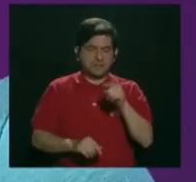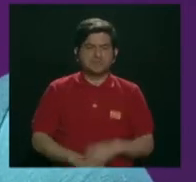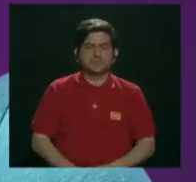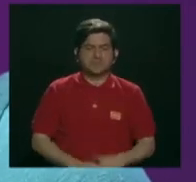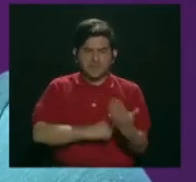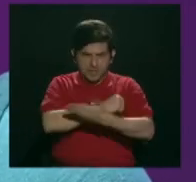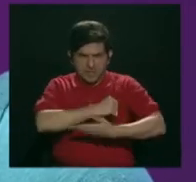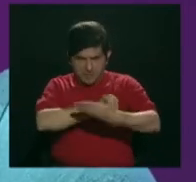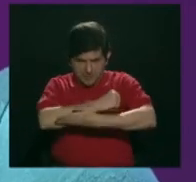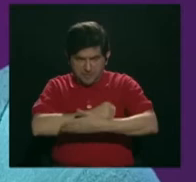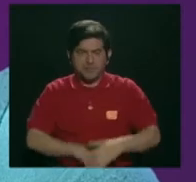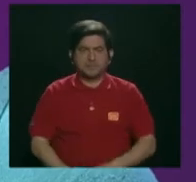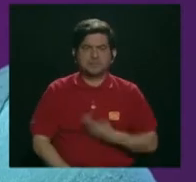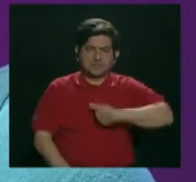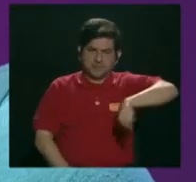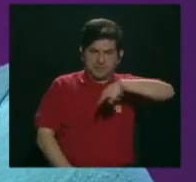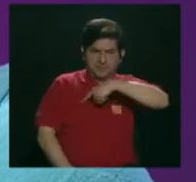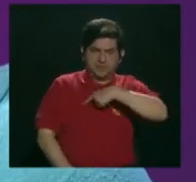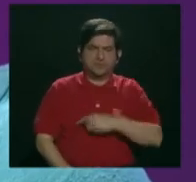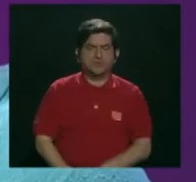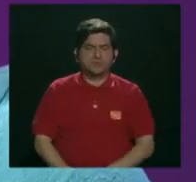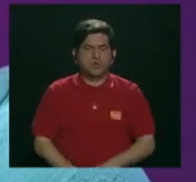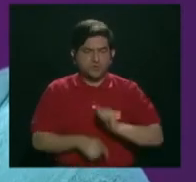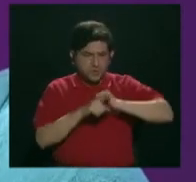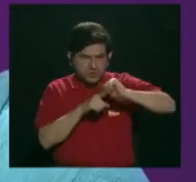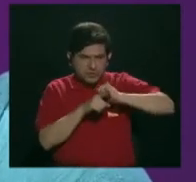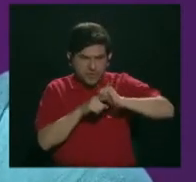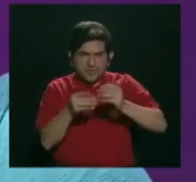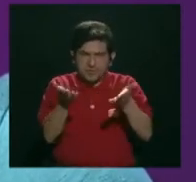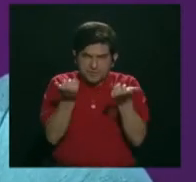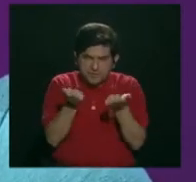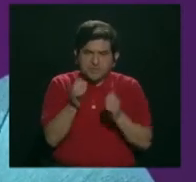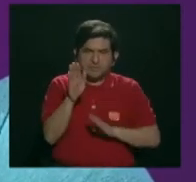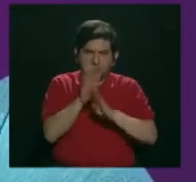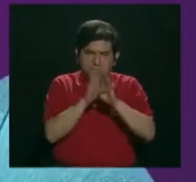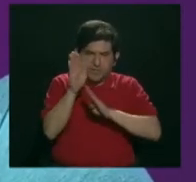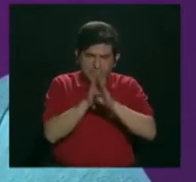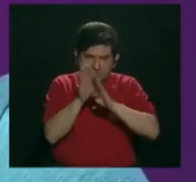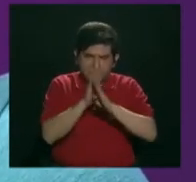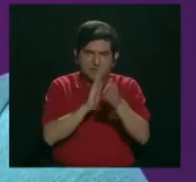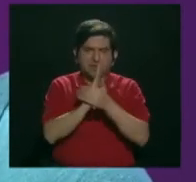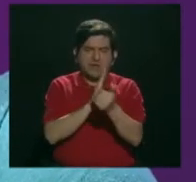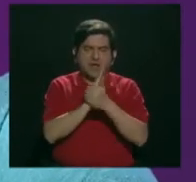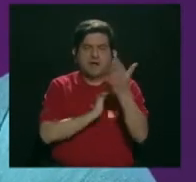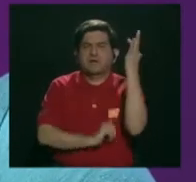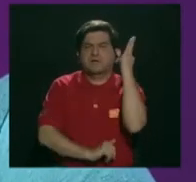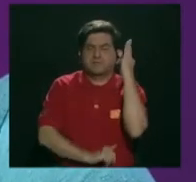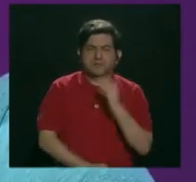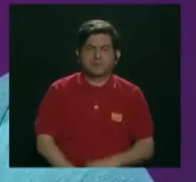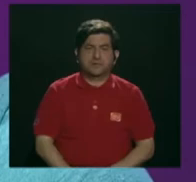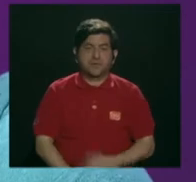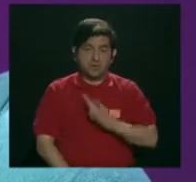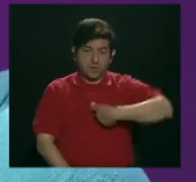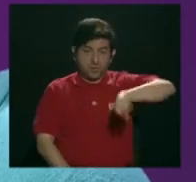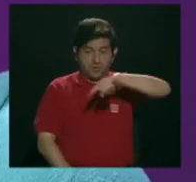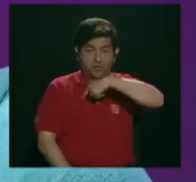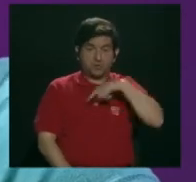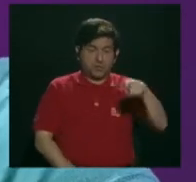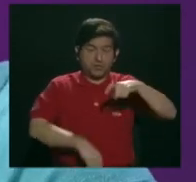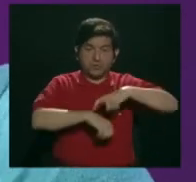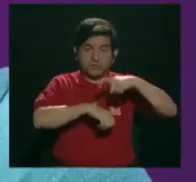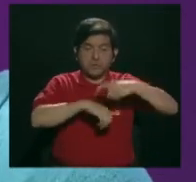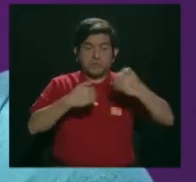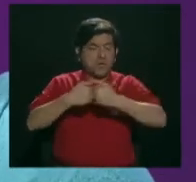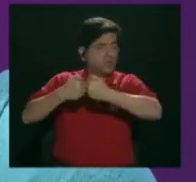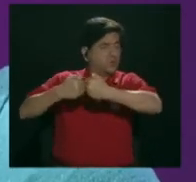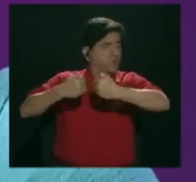nos organizamos para capacitarnos y desarrollar capacidades de las mujeres, ya que nos encontramos